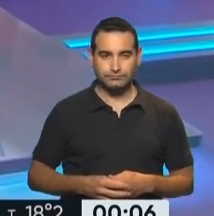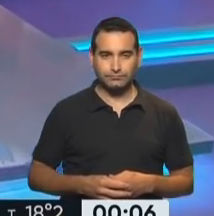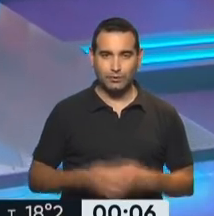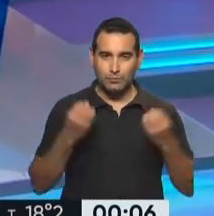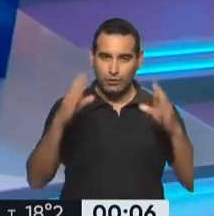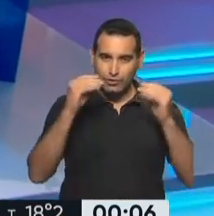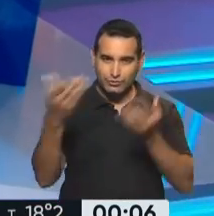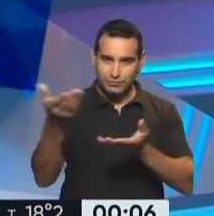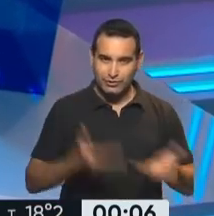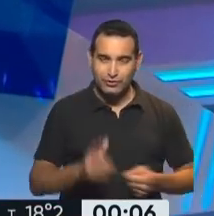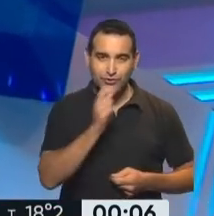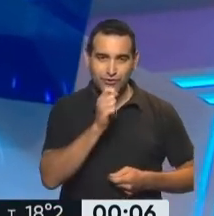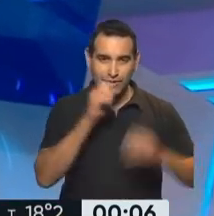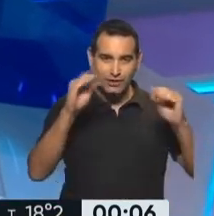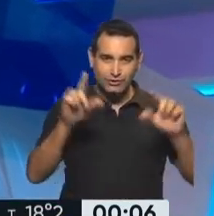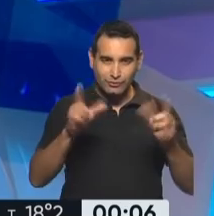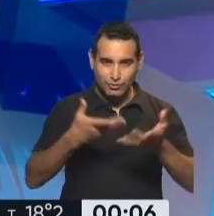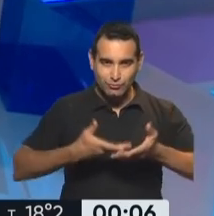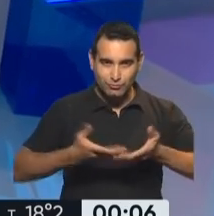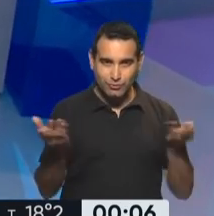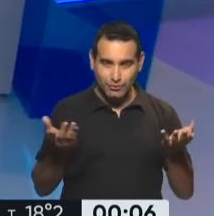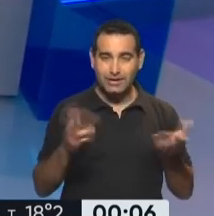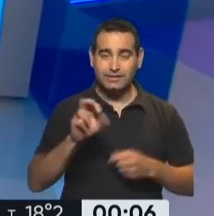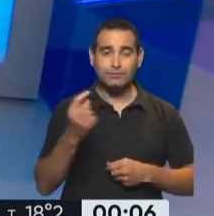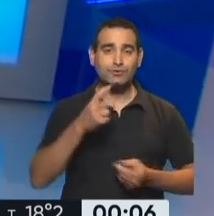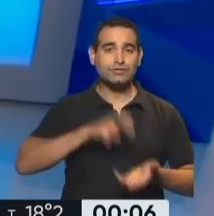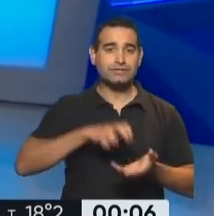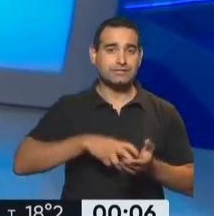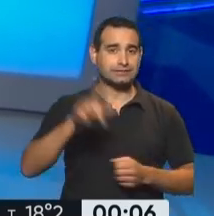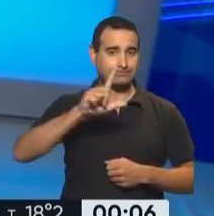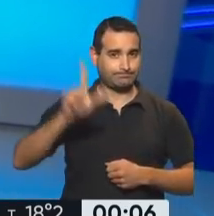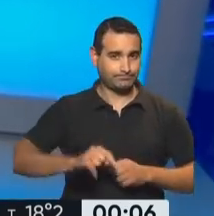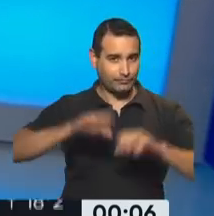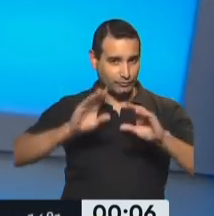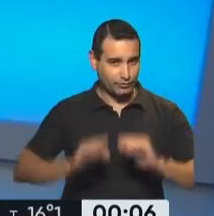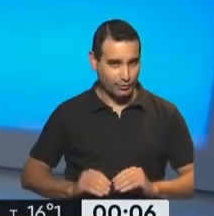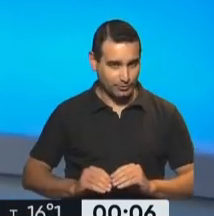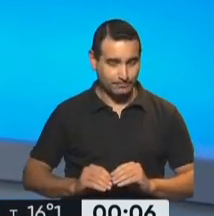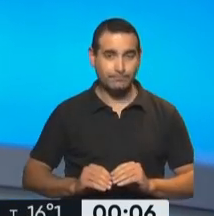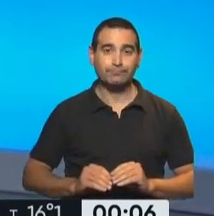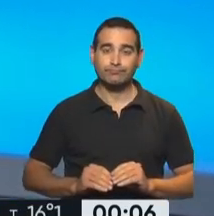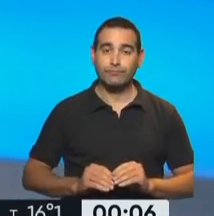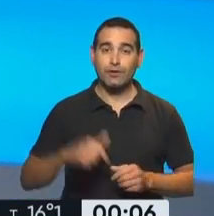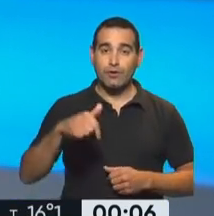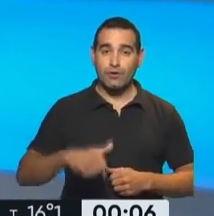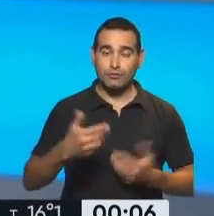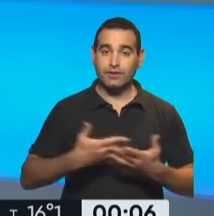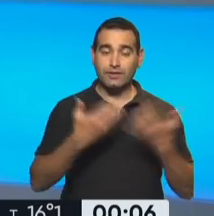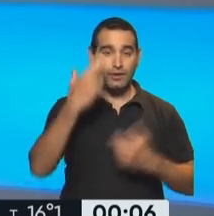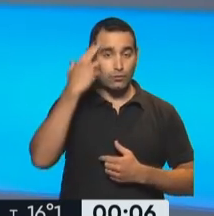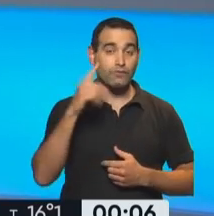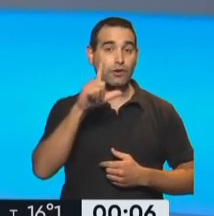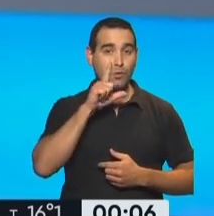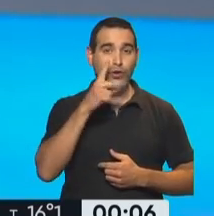Buenas noches, bienvenidos al noticiero de la medianoche de la televisión pública. Esta media hora de noticias para todo nuestro país en el día 9 de julio,